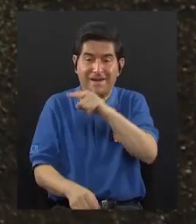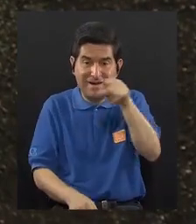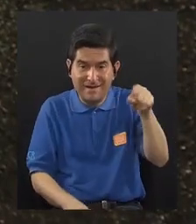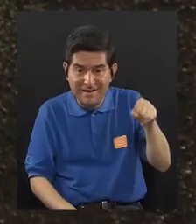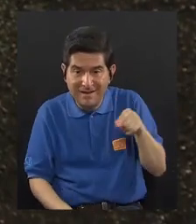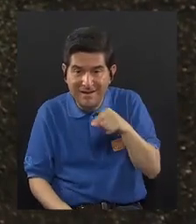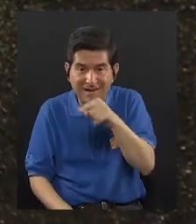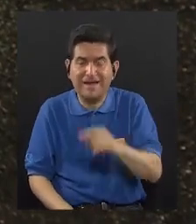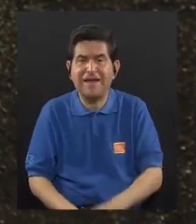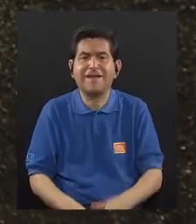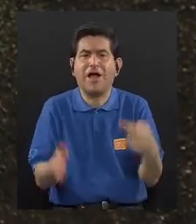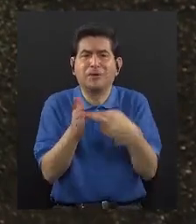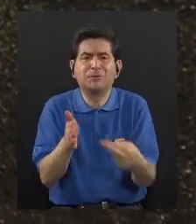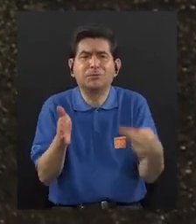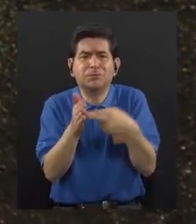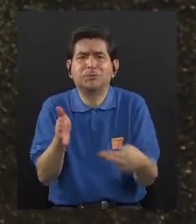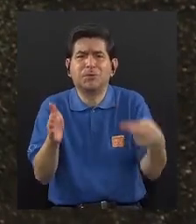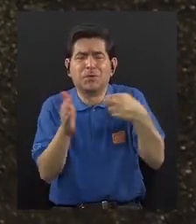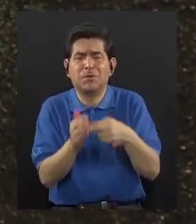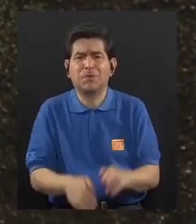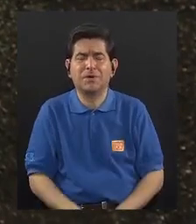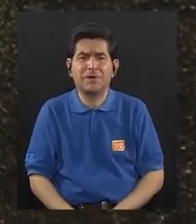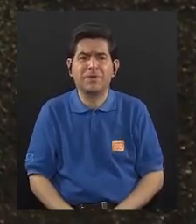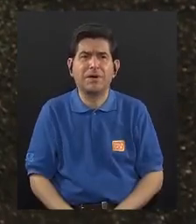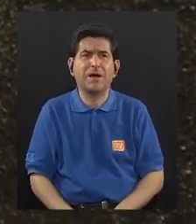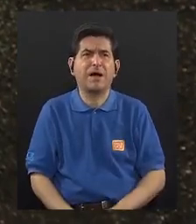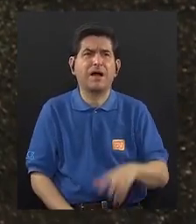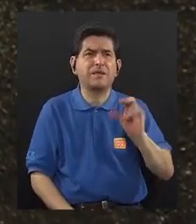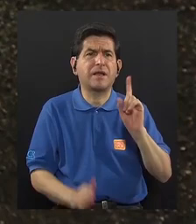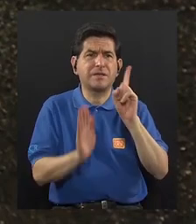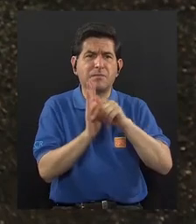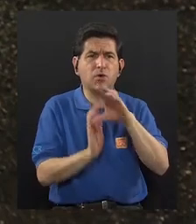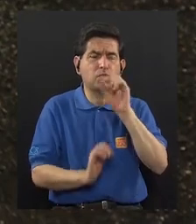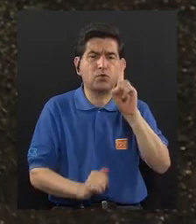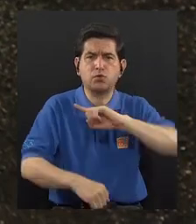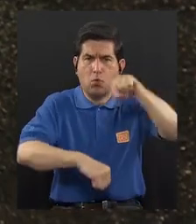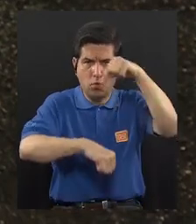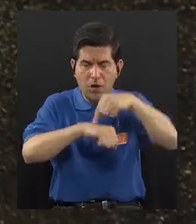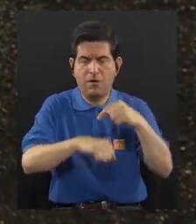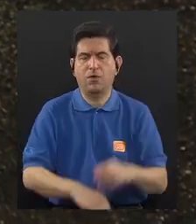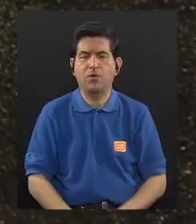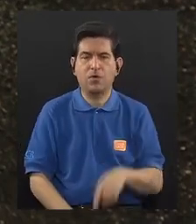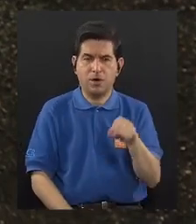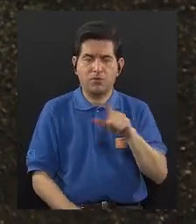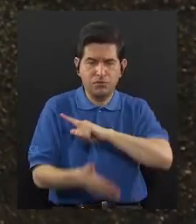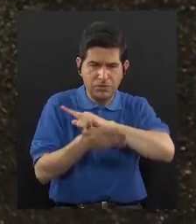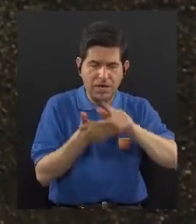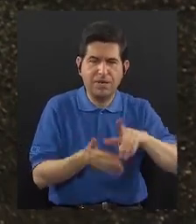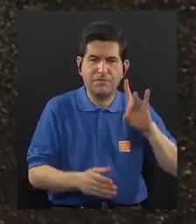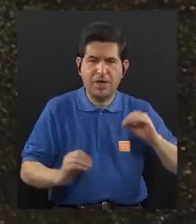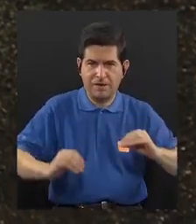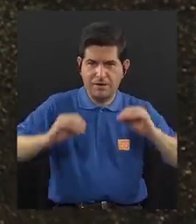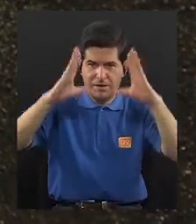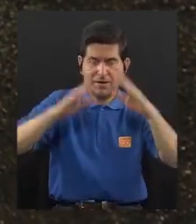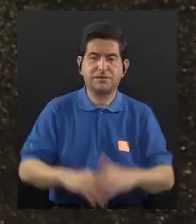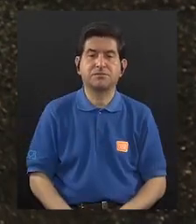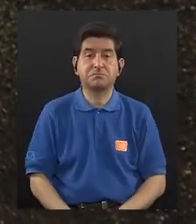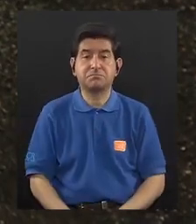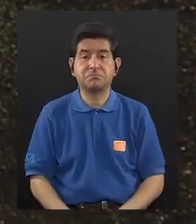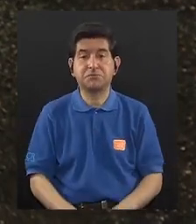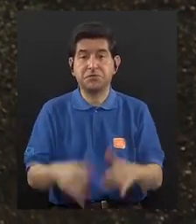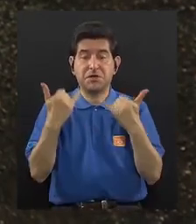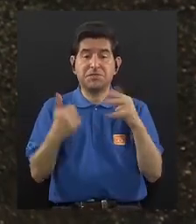en general se reproducen entre cada media hora a una hora o sea que si usted limpia a las ocho la mañana